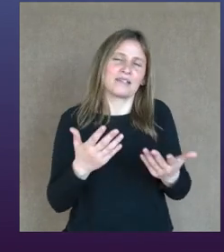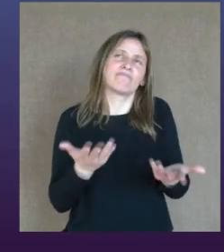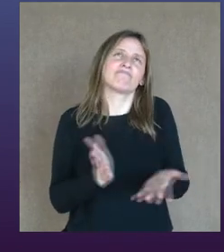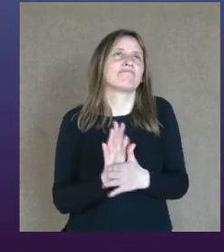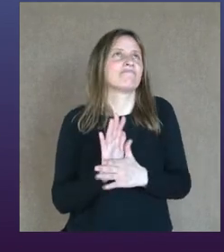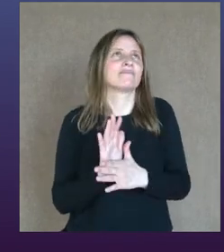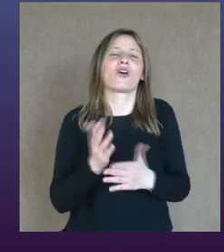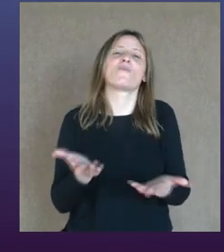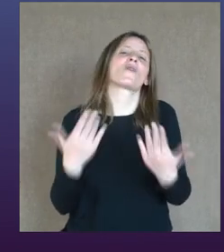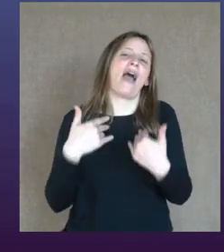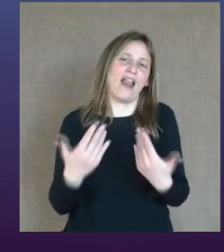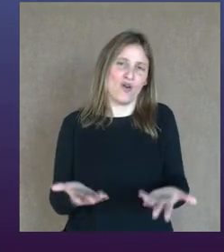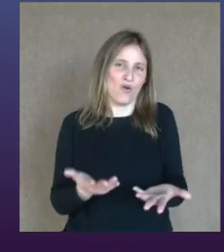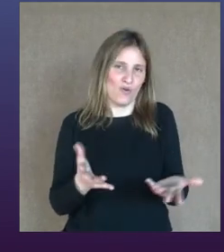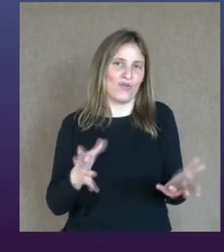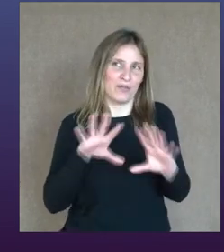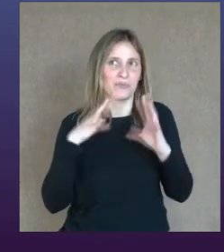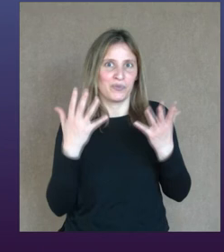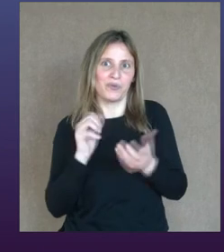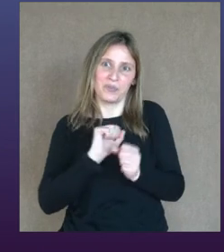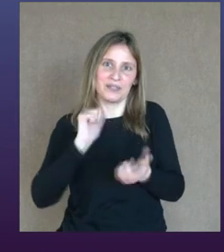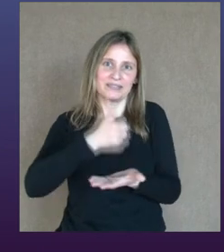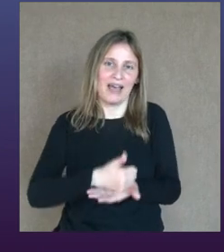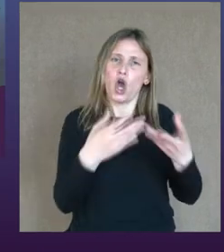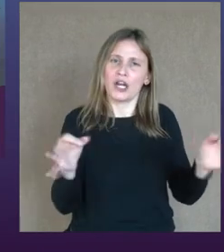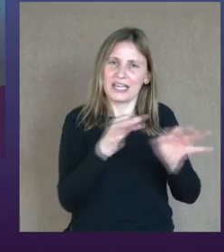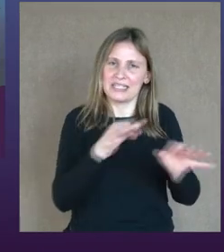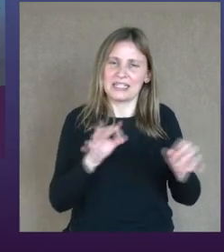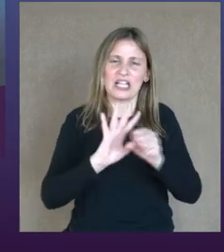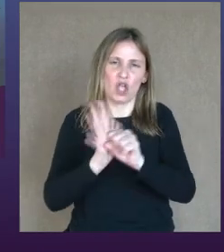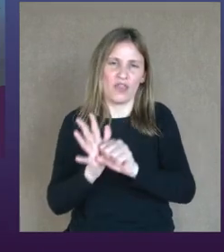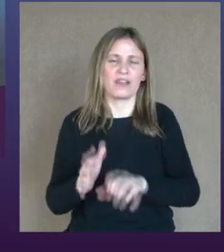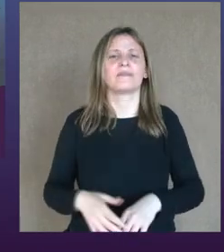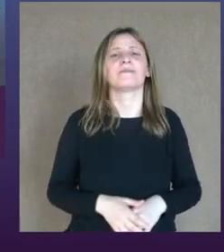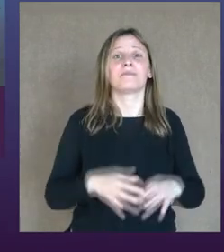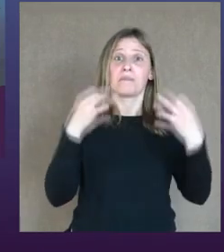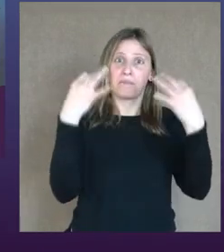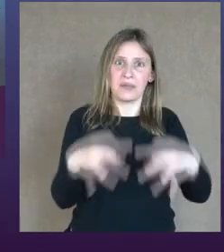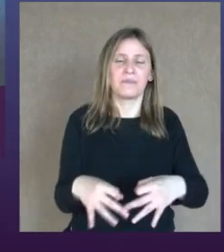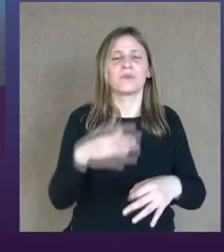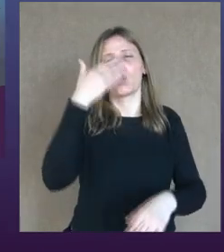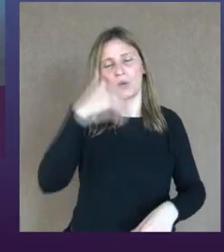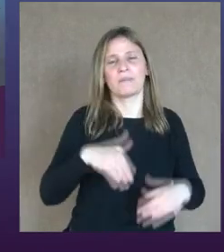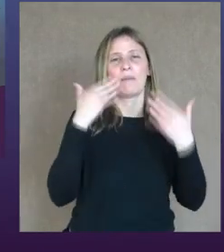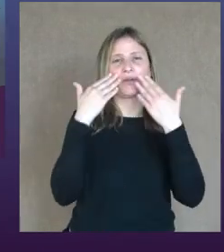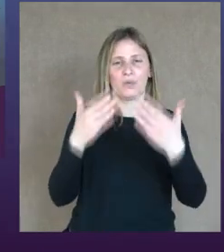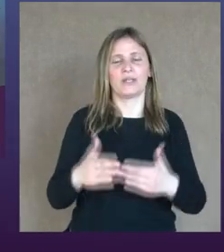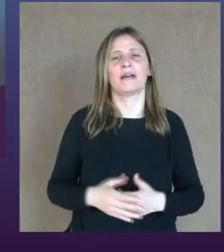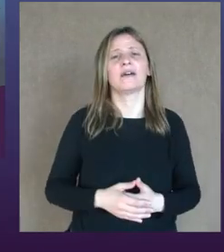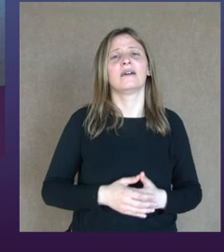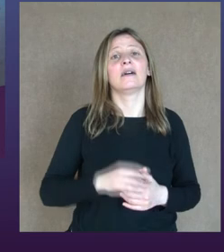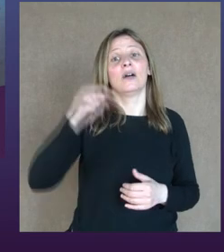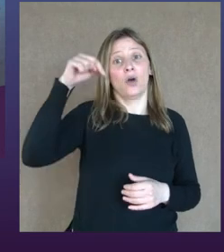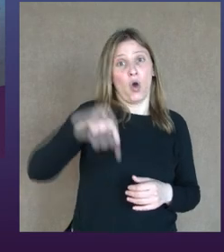una privilegiada universal de estar acá. Absolutamente, que, bueno. Fantástico. Bien, y voy con la última pregunta.